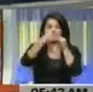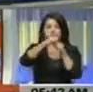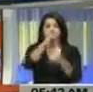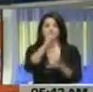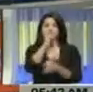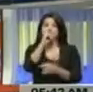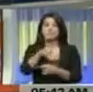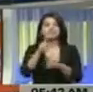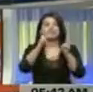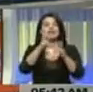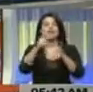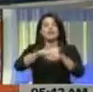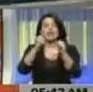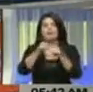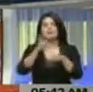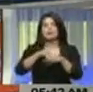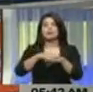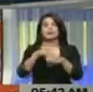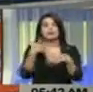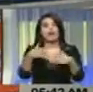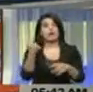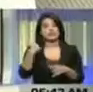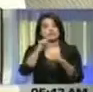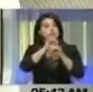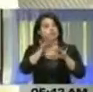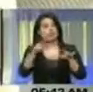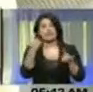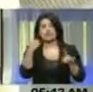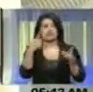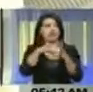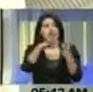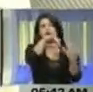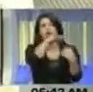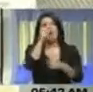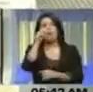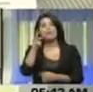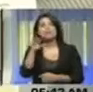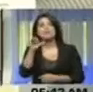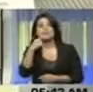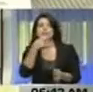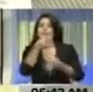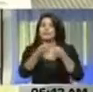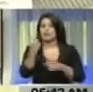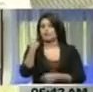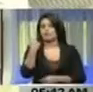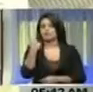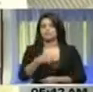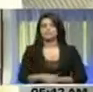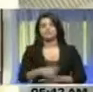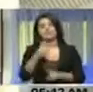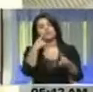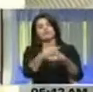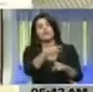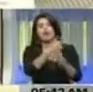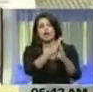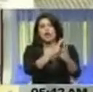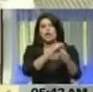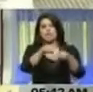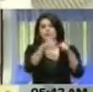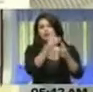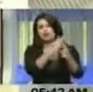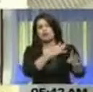tema de las panaderías, porque esto causó un gran revuelo cuando lo manifestó el día de ayer William Contreras, superintendente. En la mira, colas en panaderías.